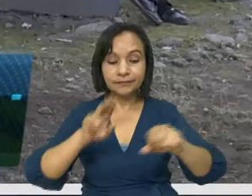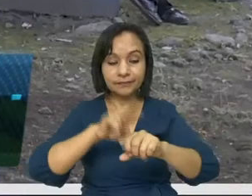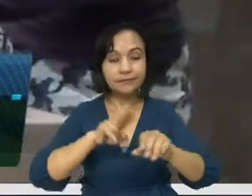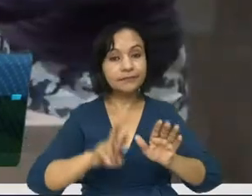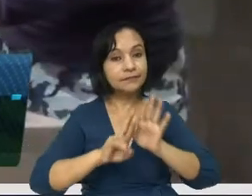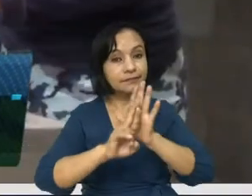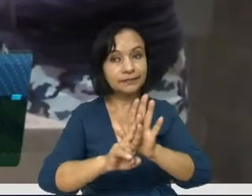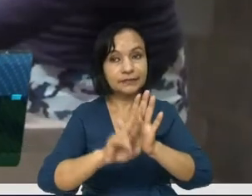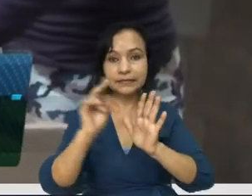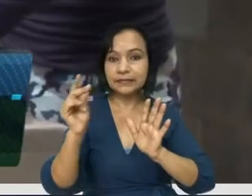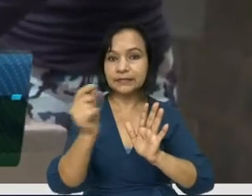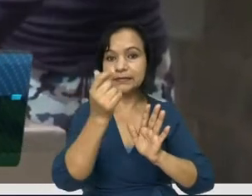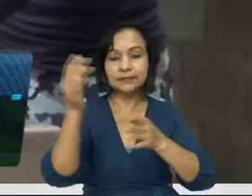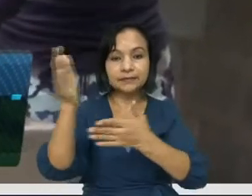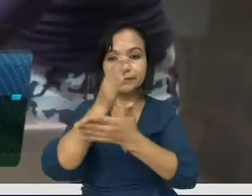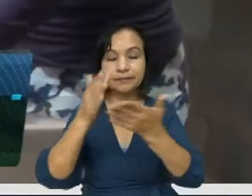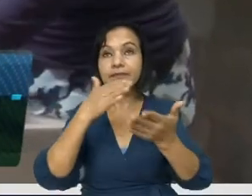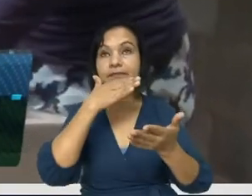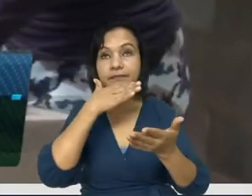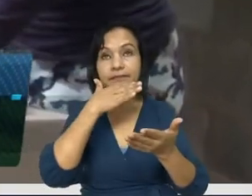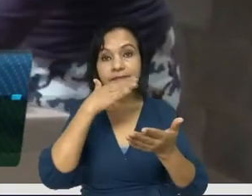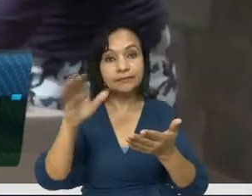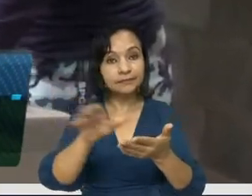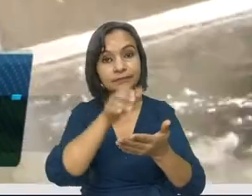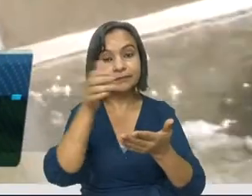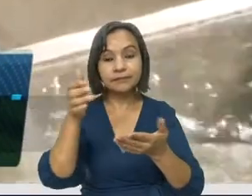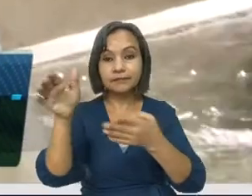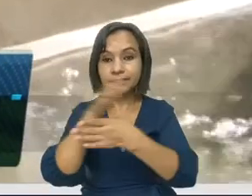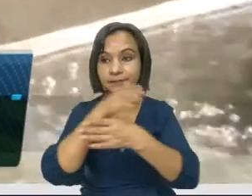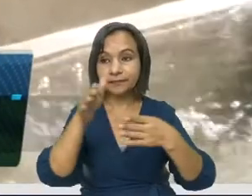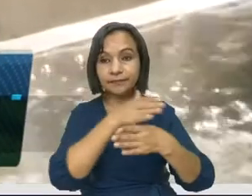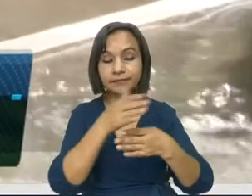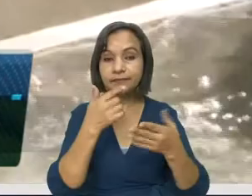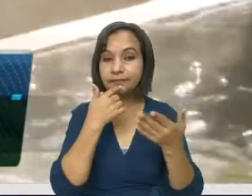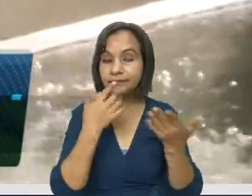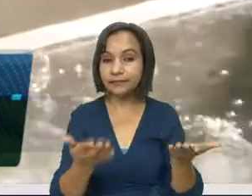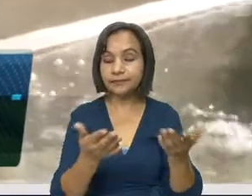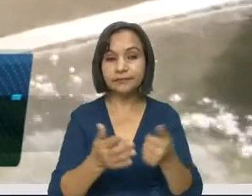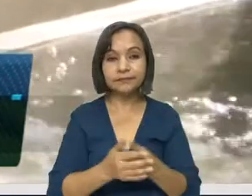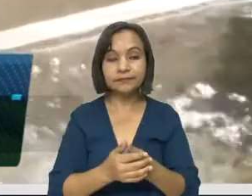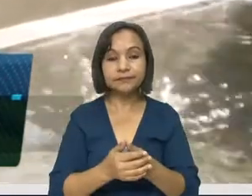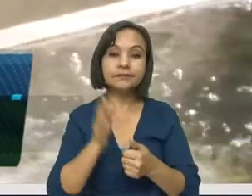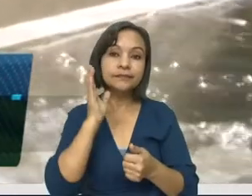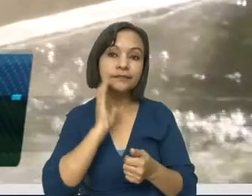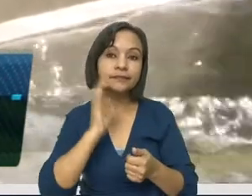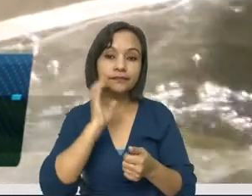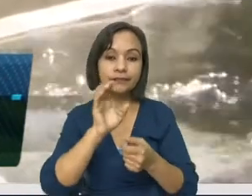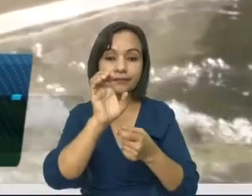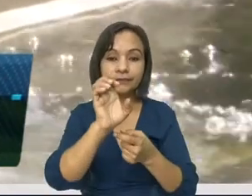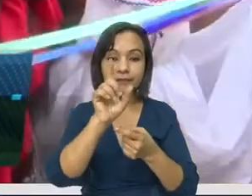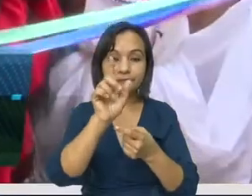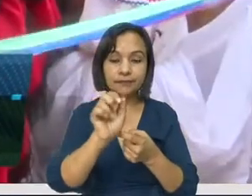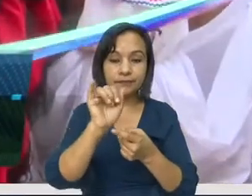Respuesta Inmediata Frente a Emergencias. O sea, es algo distinto, porque con la experiencia de ETA y el